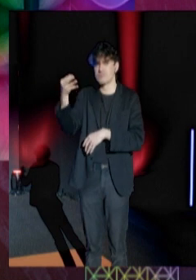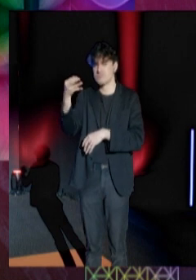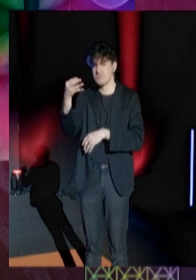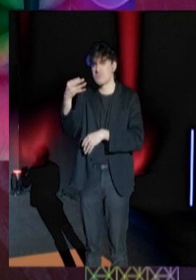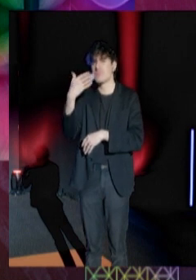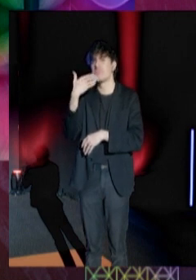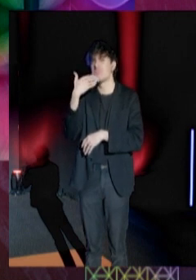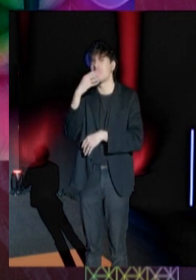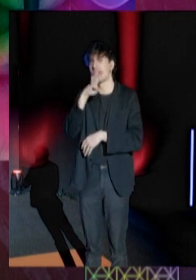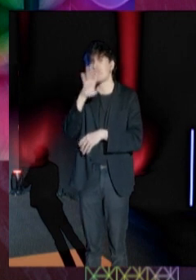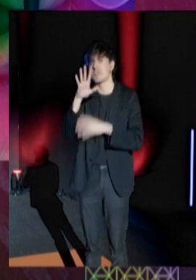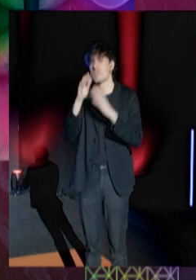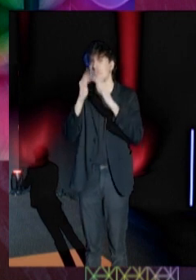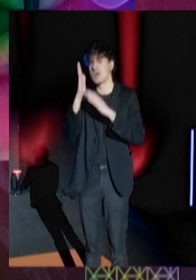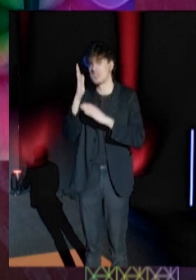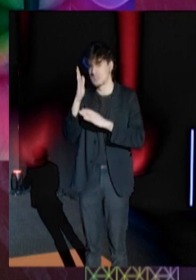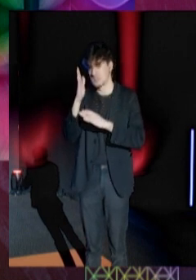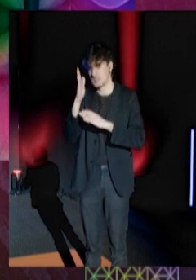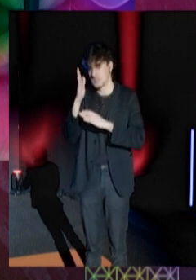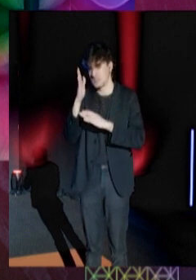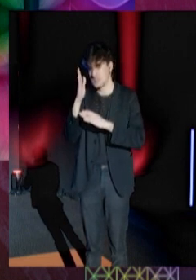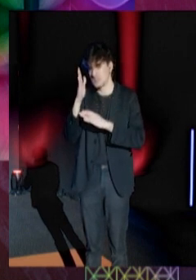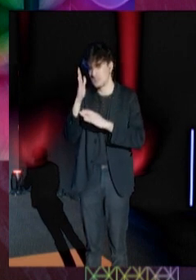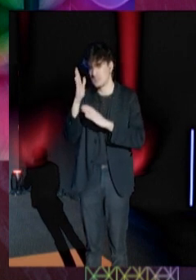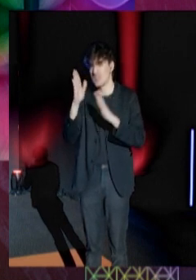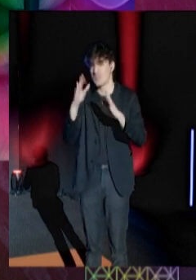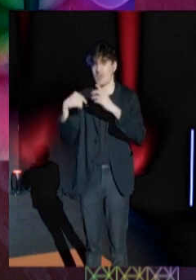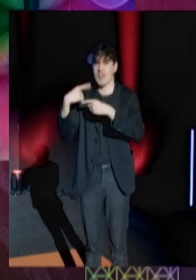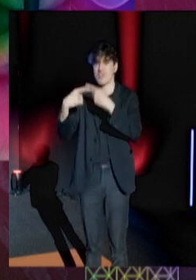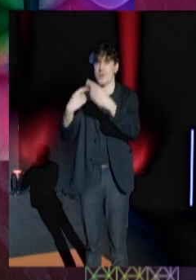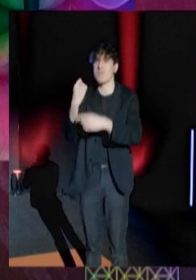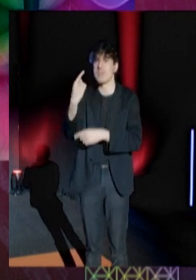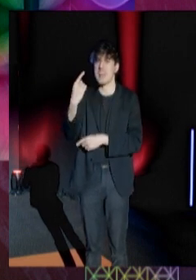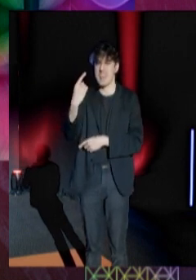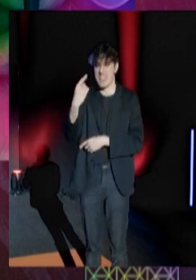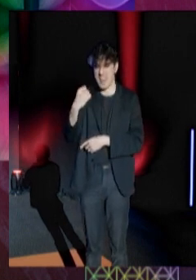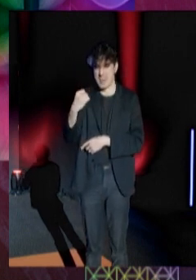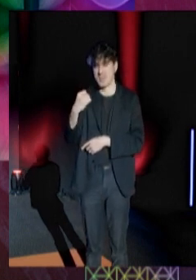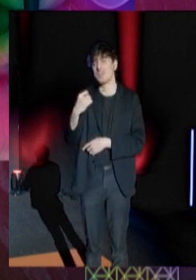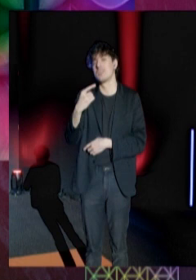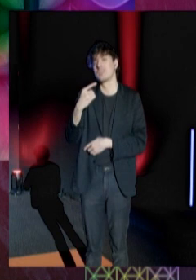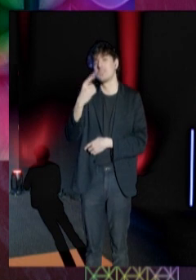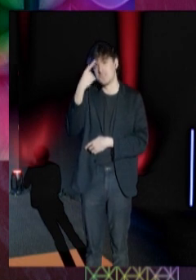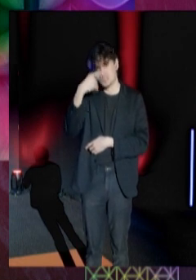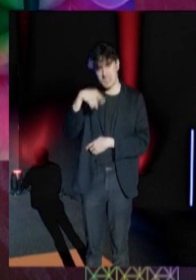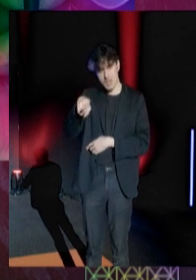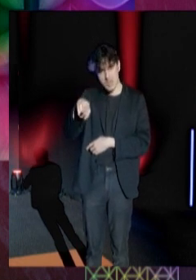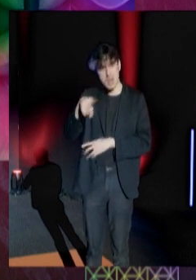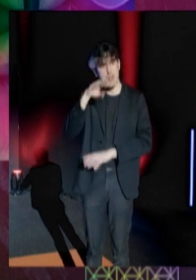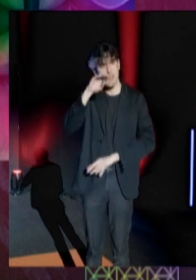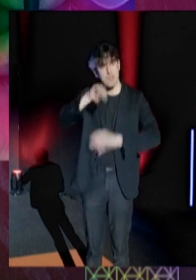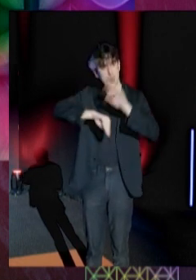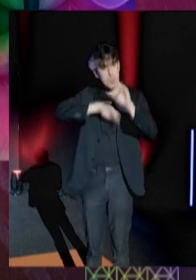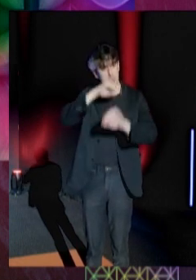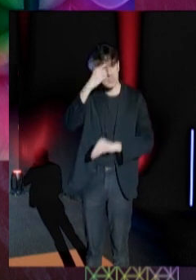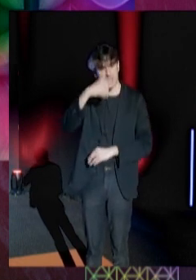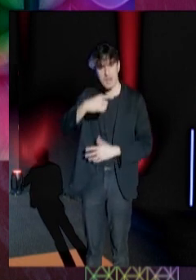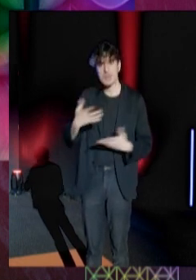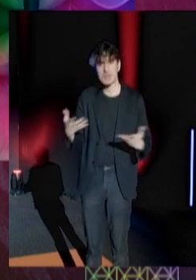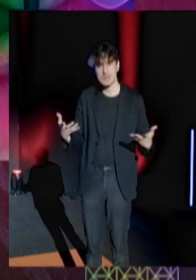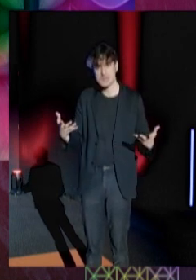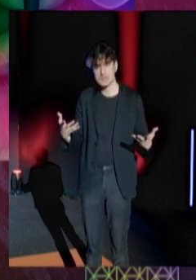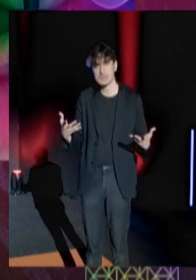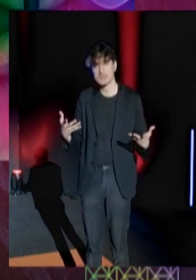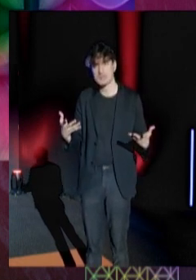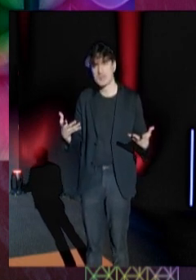mileni Pero el hecho es que saben delegar entienden el negocio saben hacer preguntas no pero la idea es